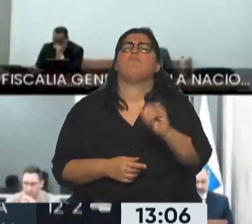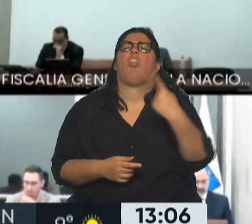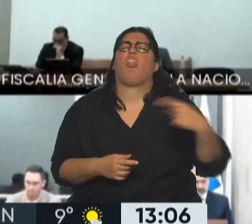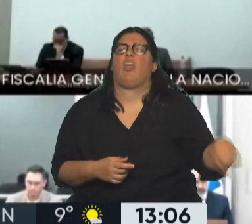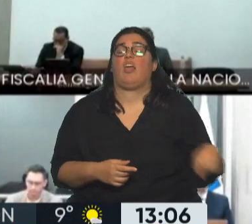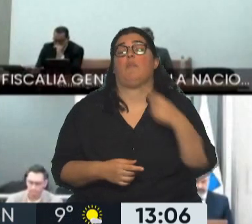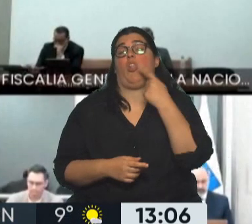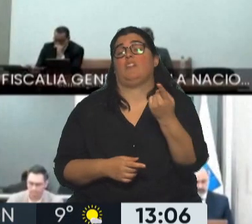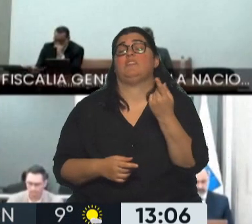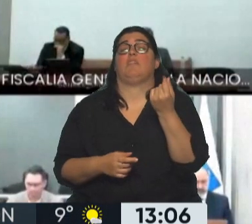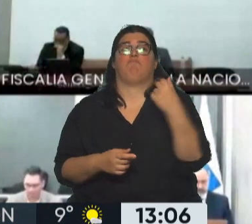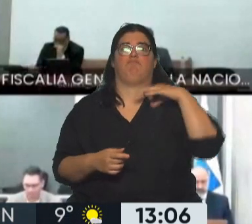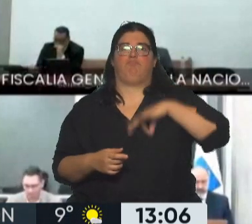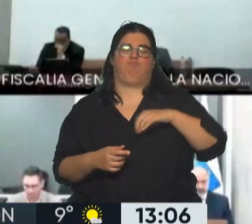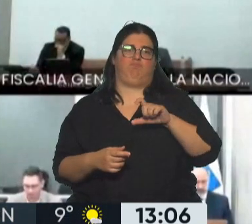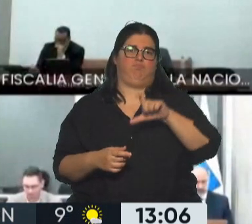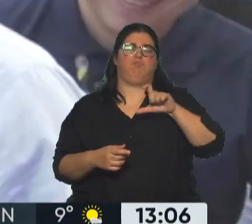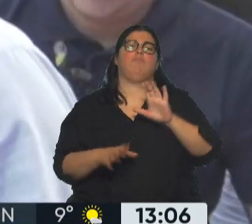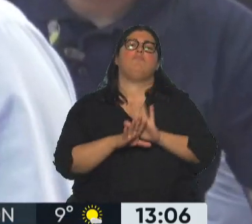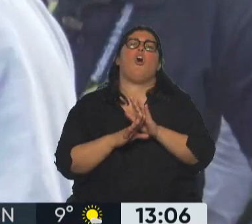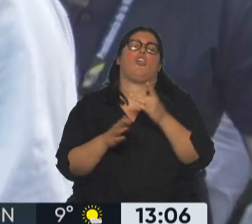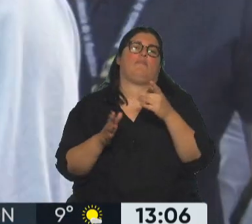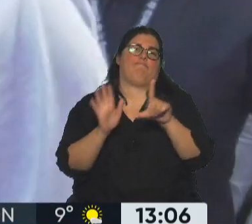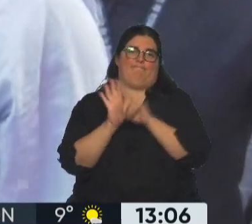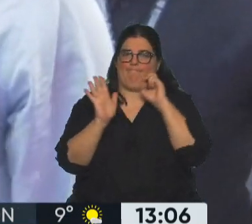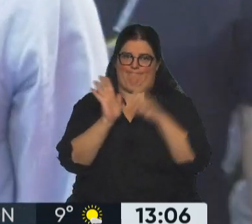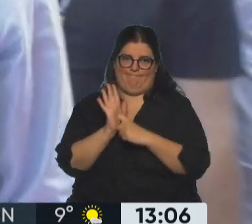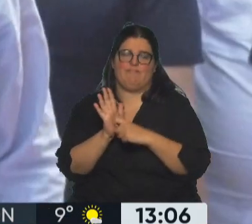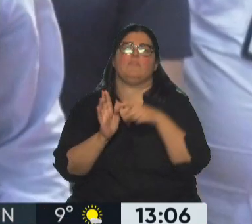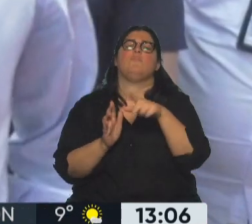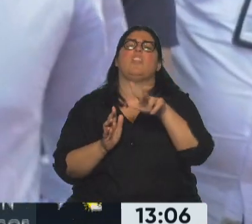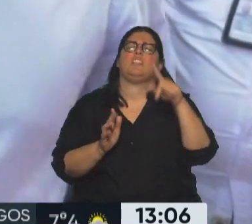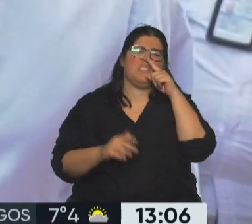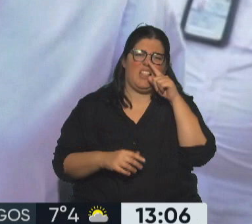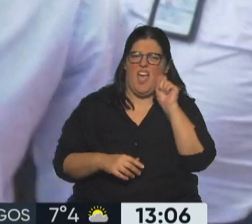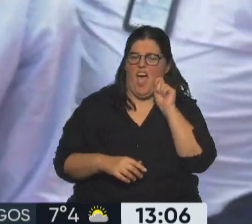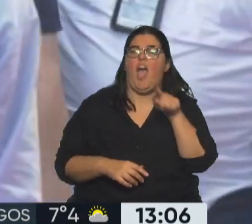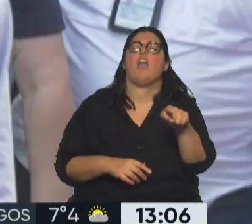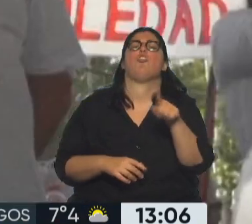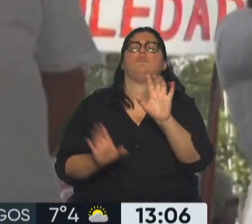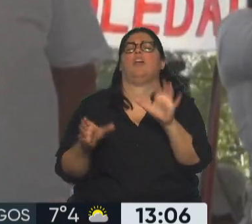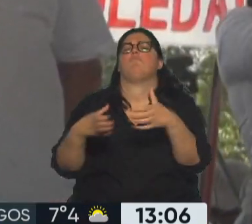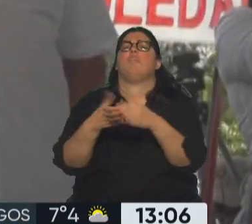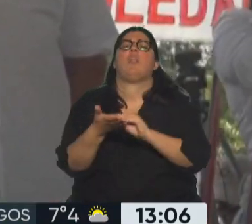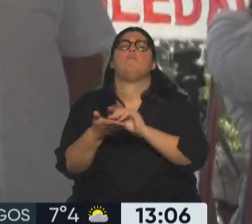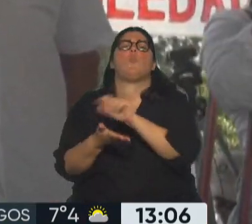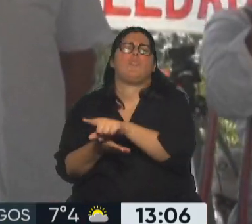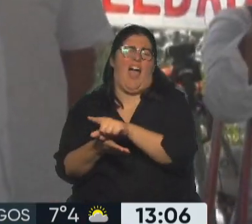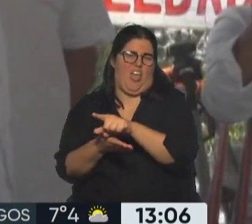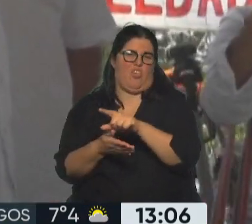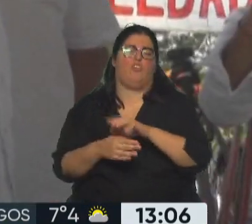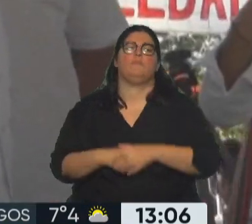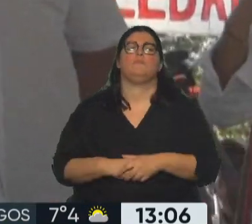activos y enriquecimiento ilícito. Nicolás Petro tiene 37 años y es diputado por el Pacto Histórico en el departamento del Atlántico